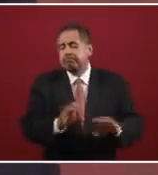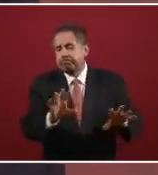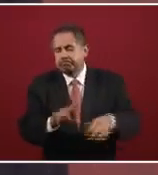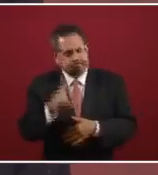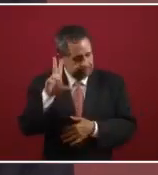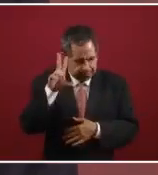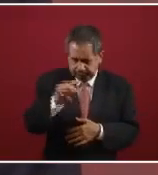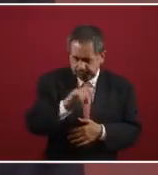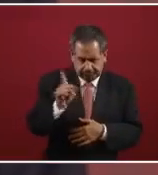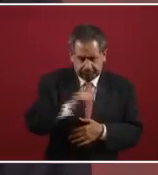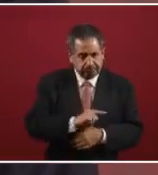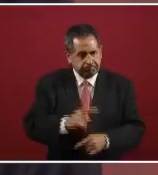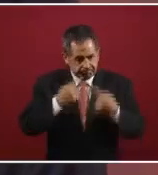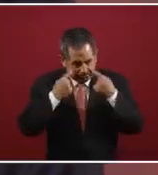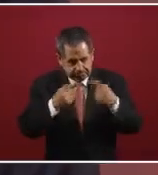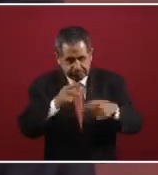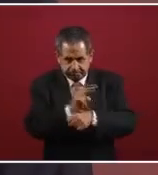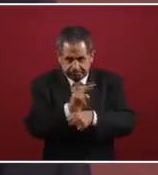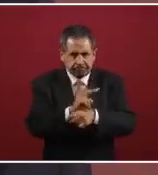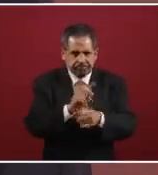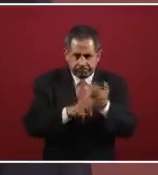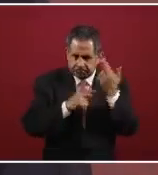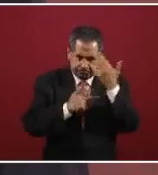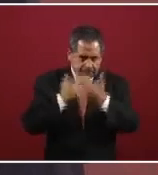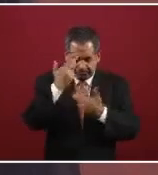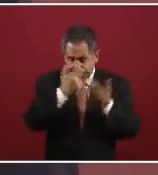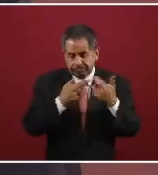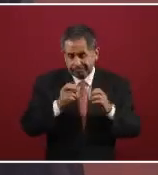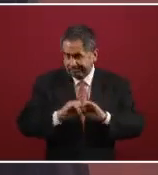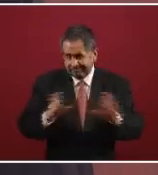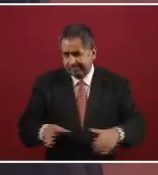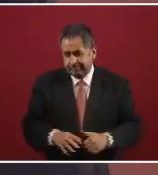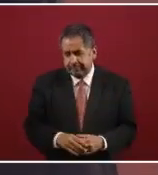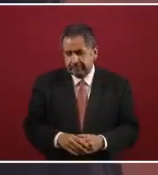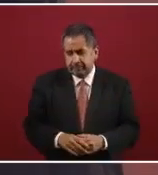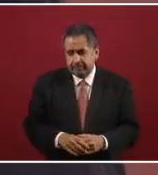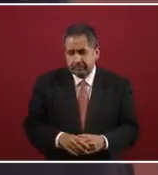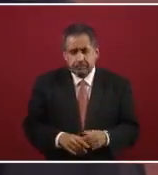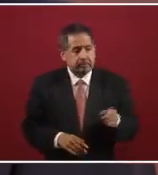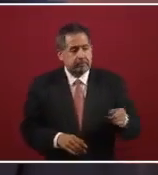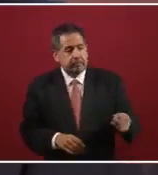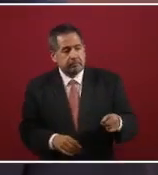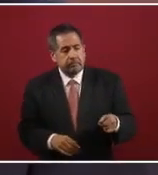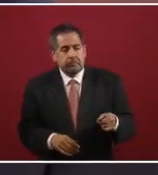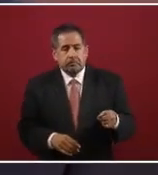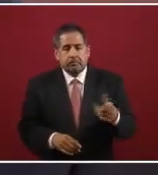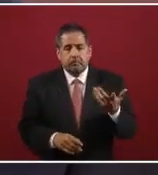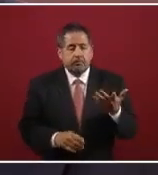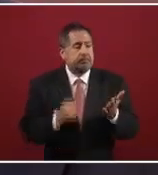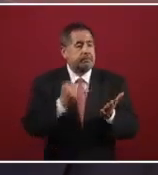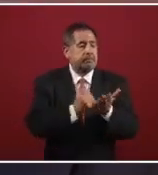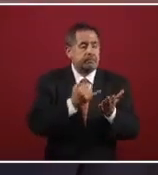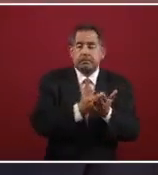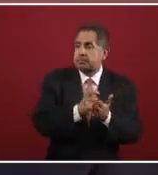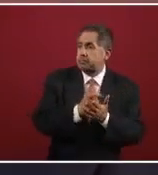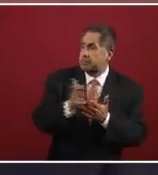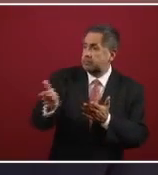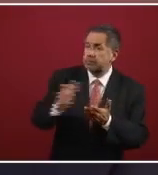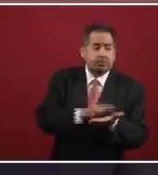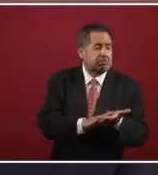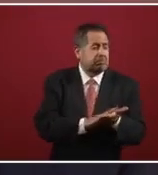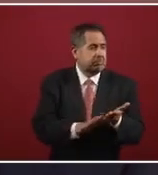vamos por ejemplo a cancelar la condonación de los impuestos